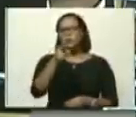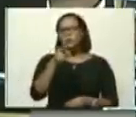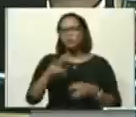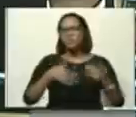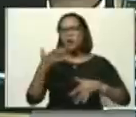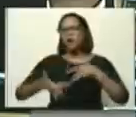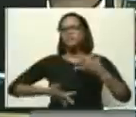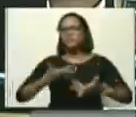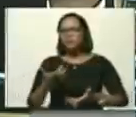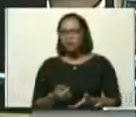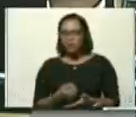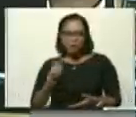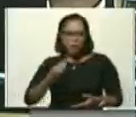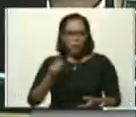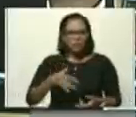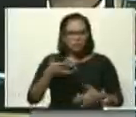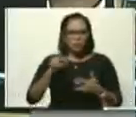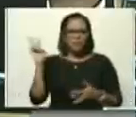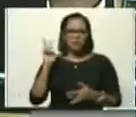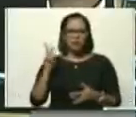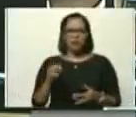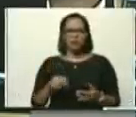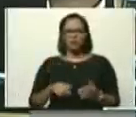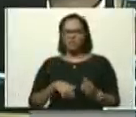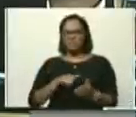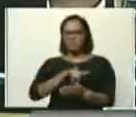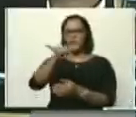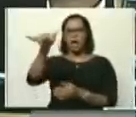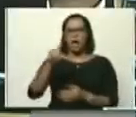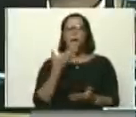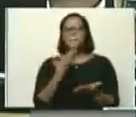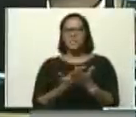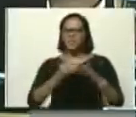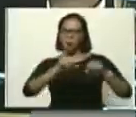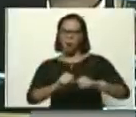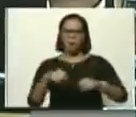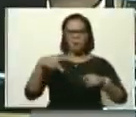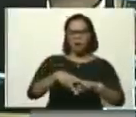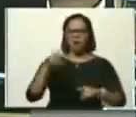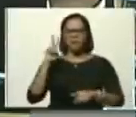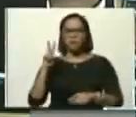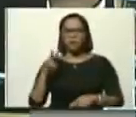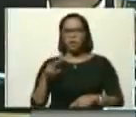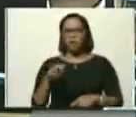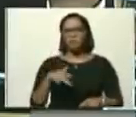¿Cómo te sentiría un venezolano que se fue para allá a pedir invasión contra esta patria?